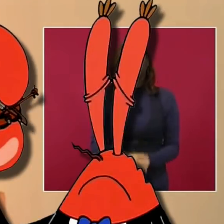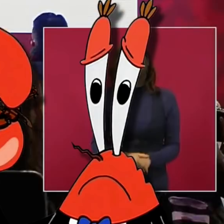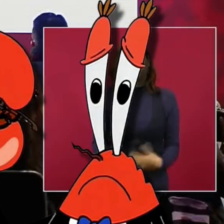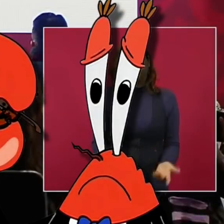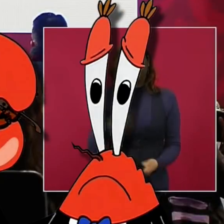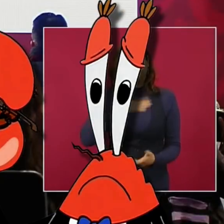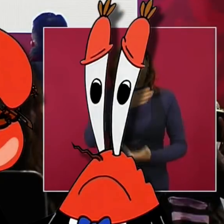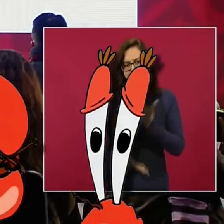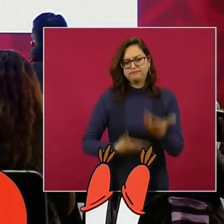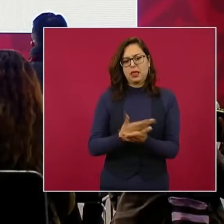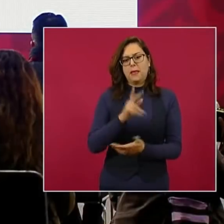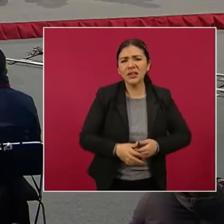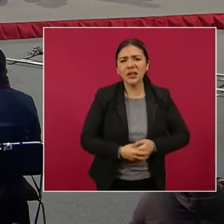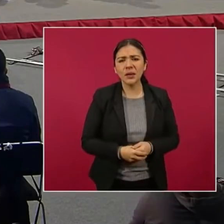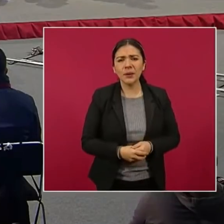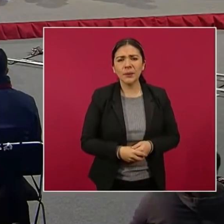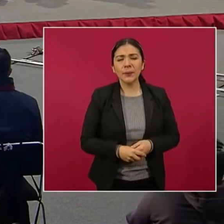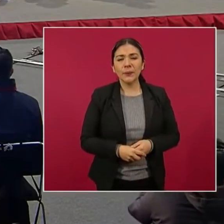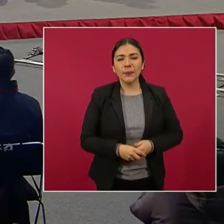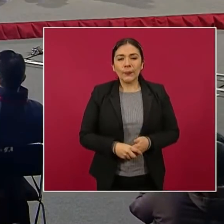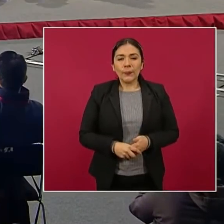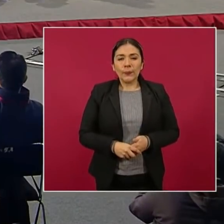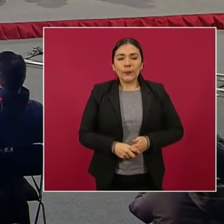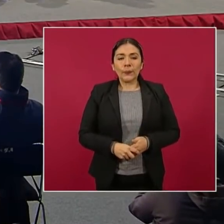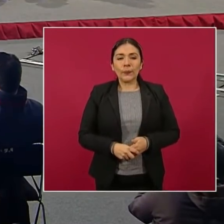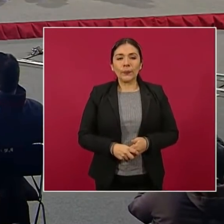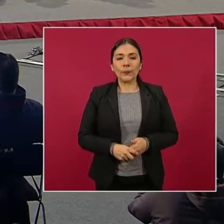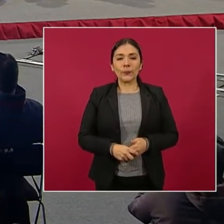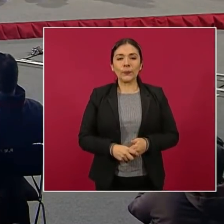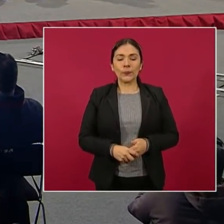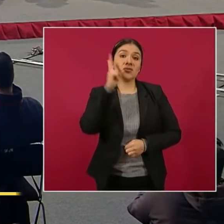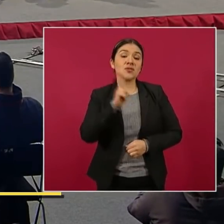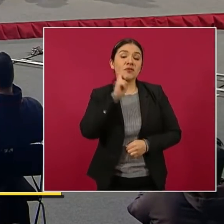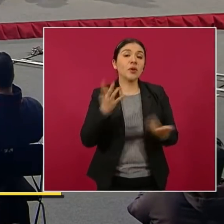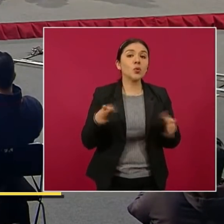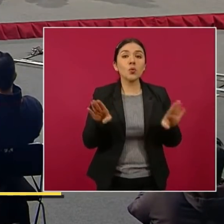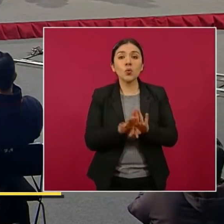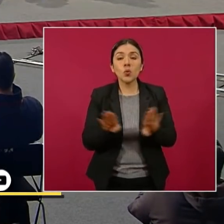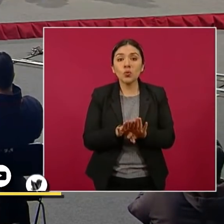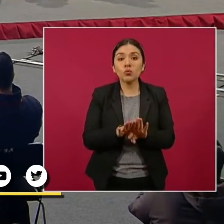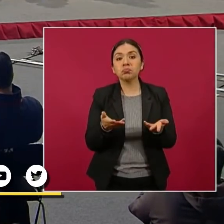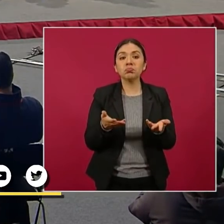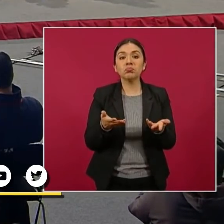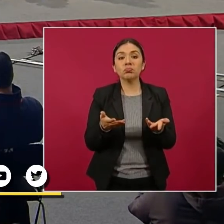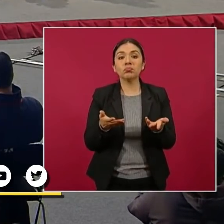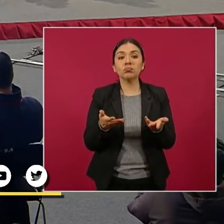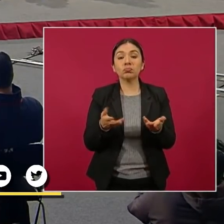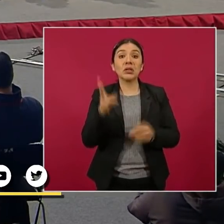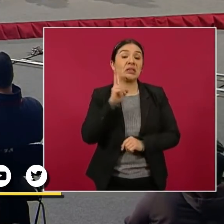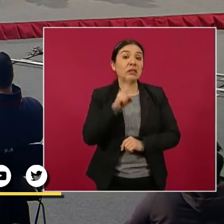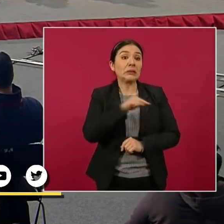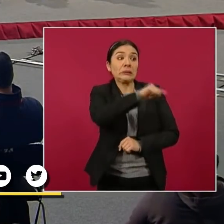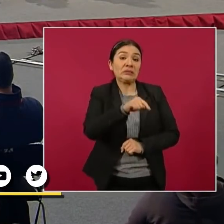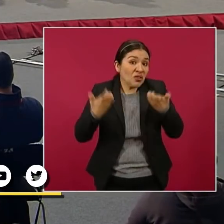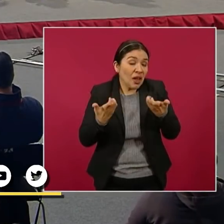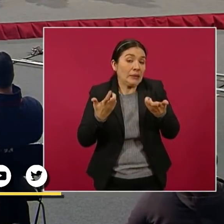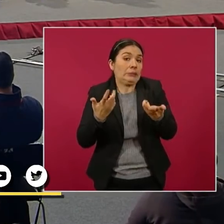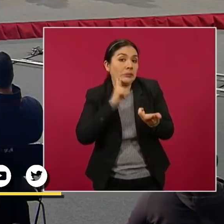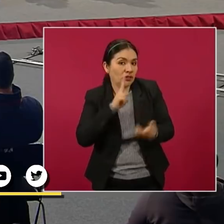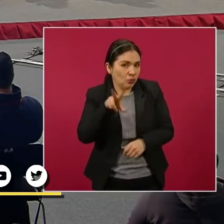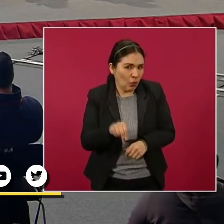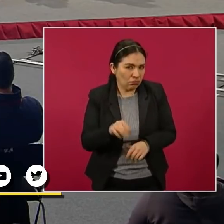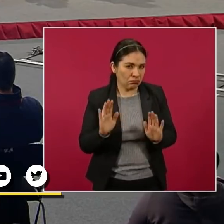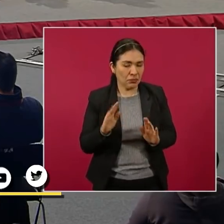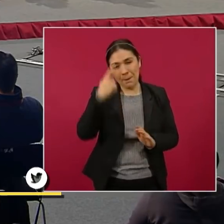doctor Pedro Salmerón Sanginés, historiador. Y ya, vamos a buscar la forma, a ver si no se enojan los conservadores